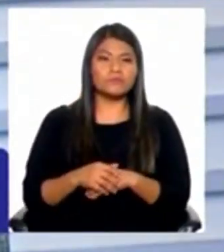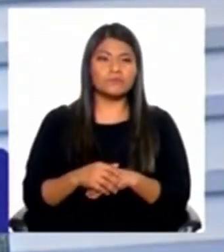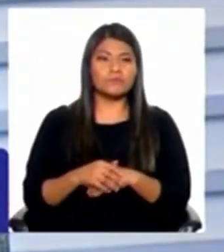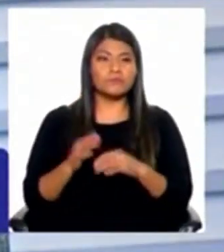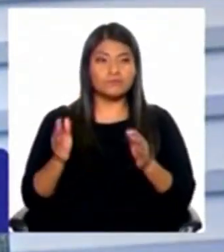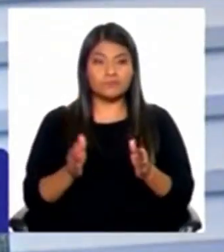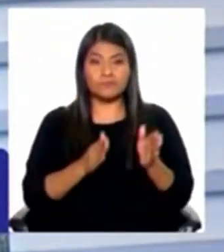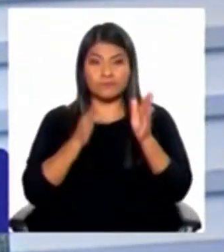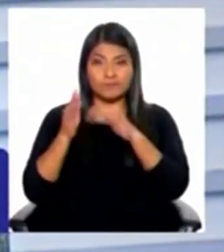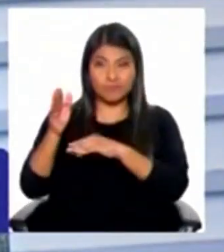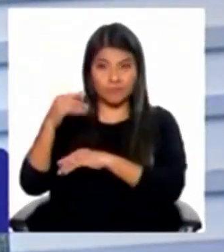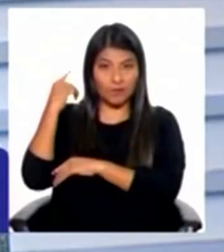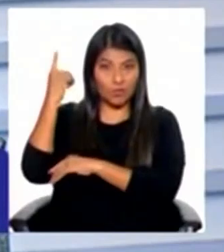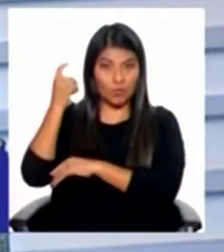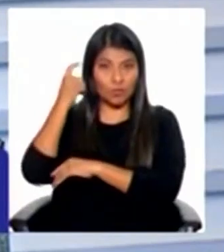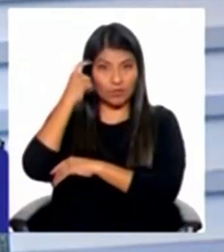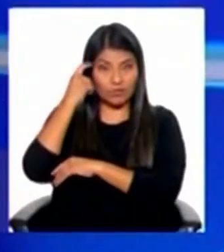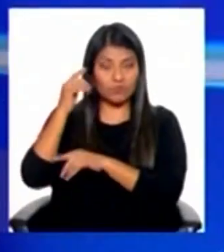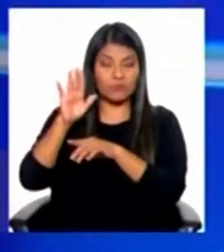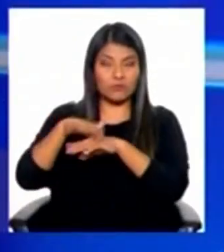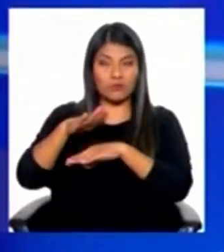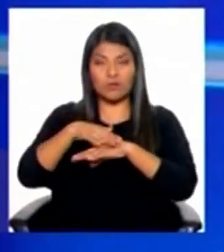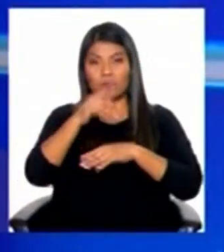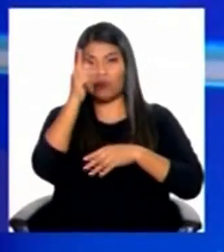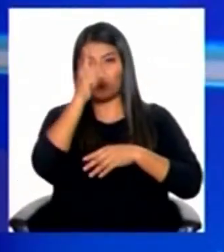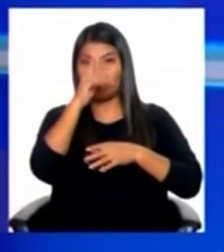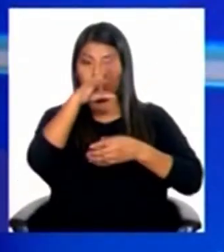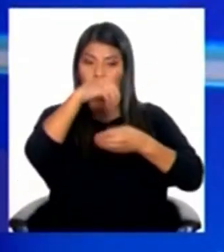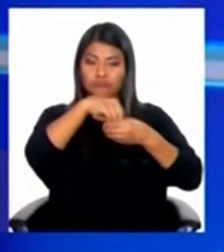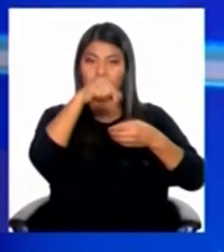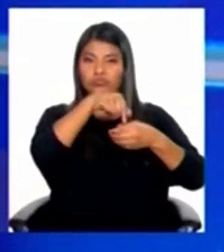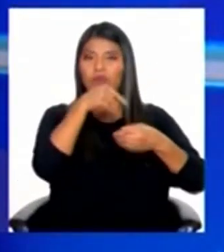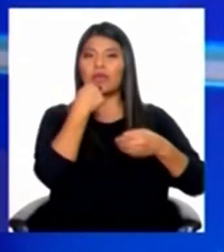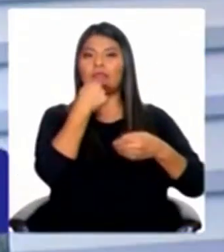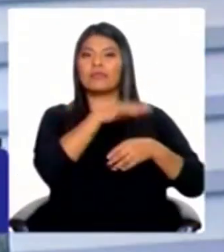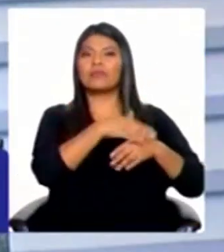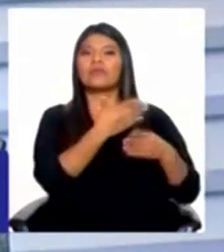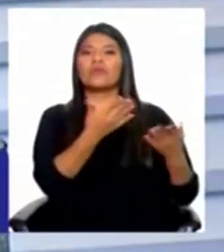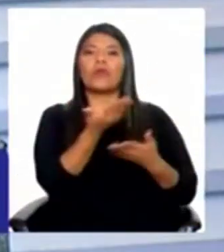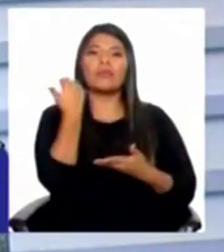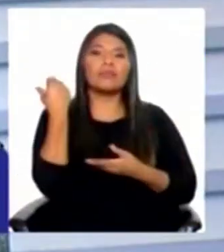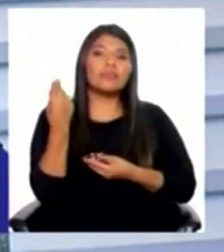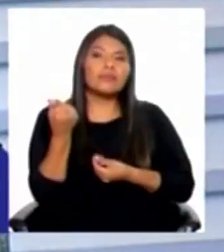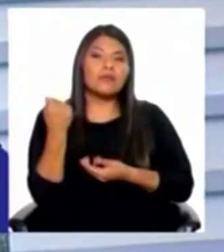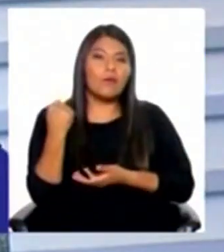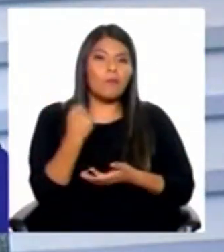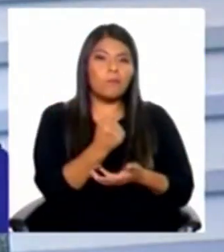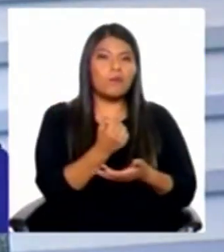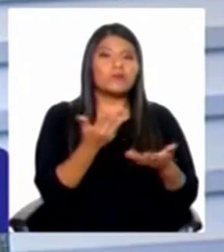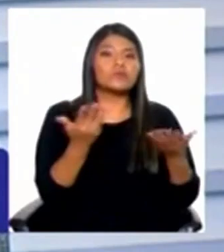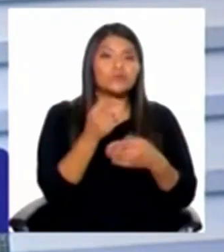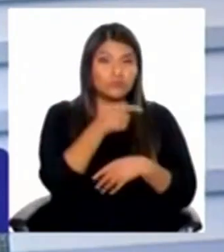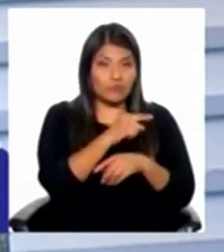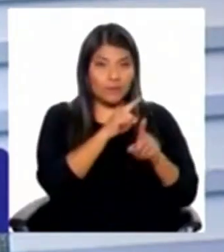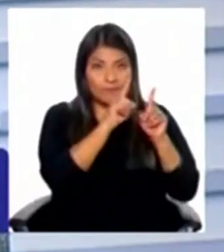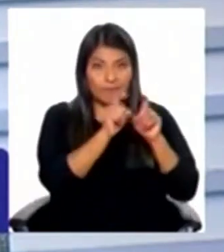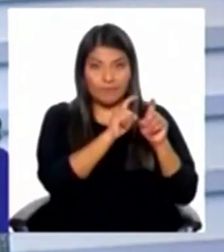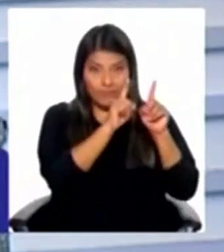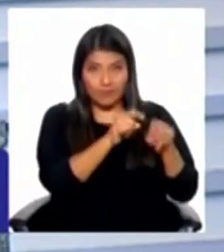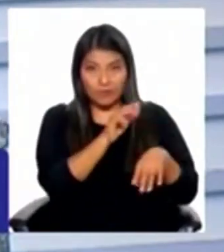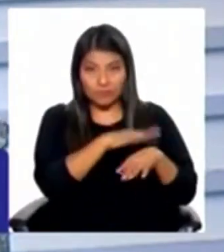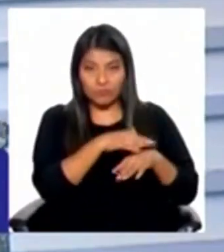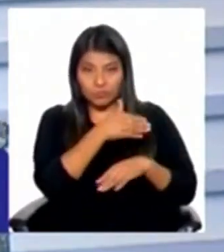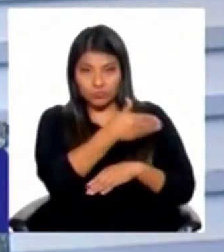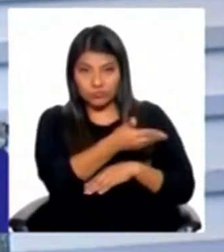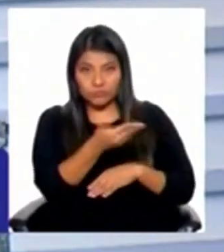partido Fuerza Popular pruebe de dónde es que justamente generó ese financiamiento para poder hacer toda esta movilización y maquinaria,